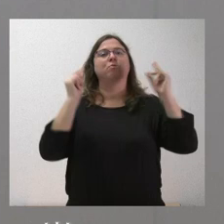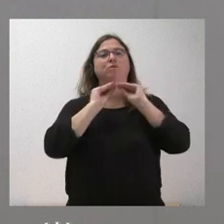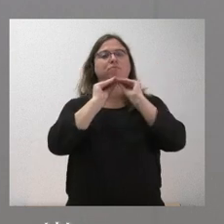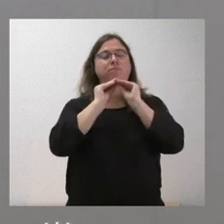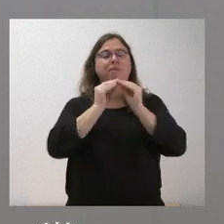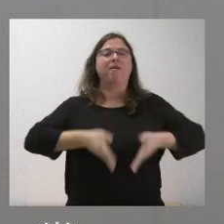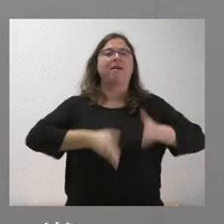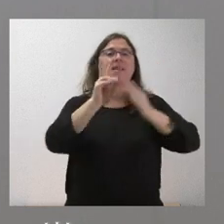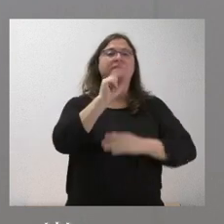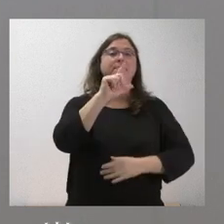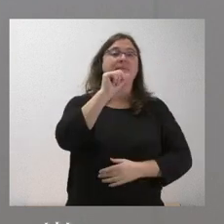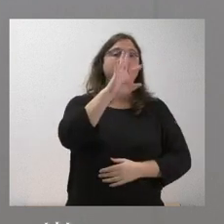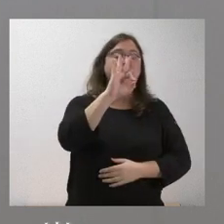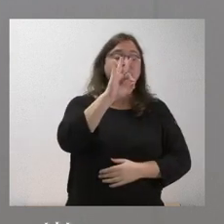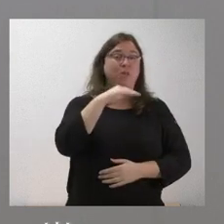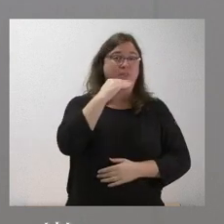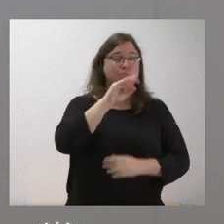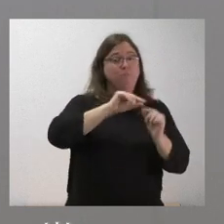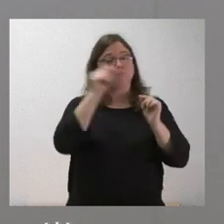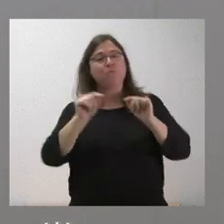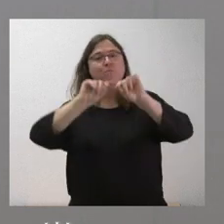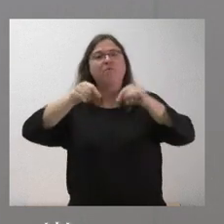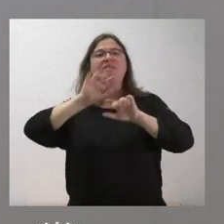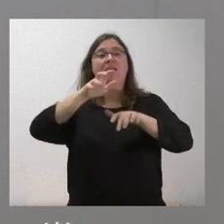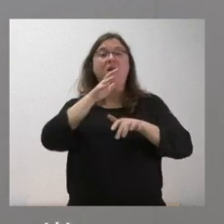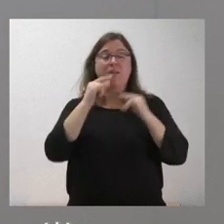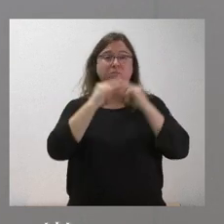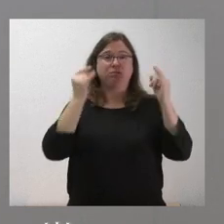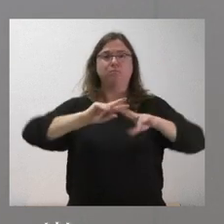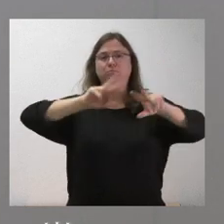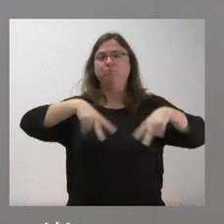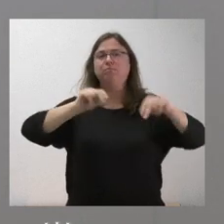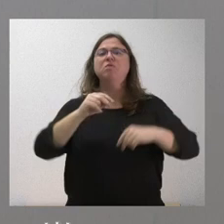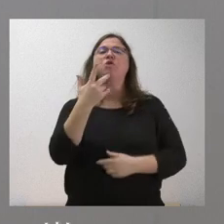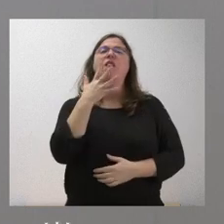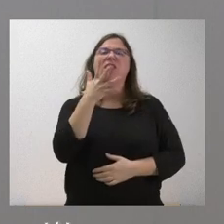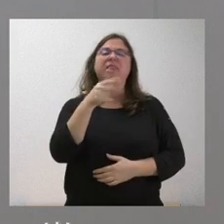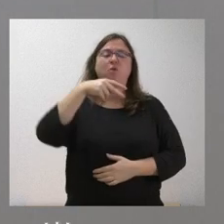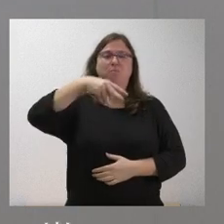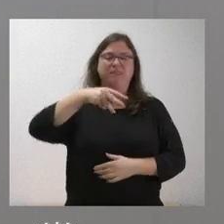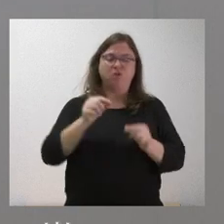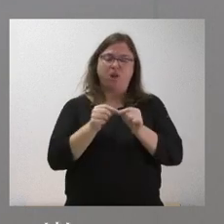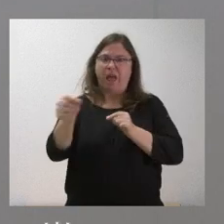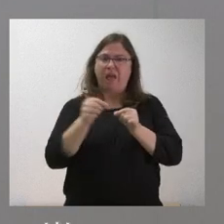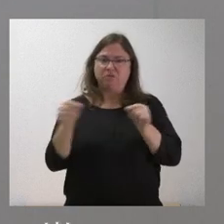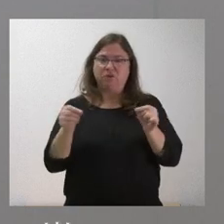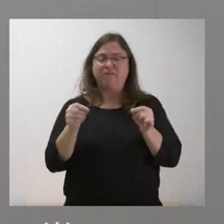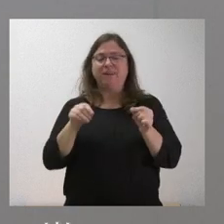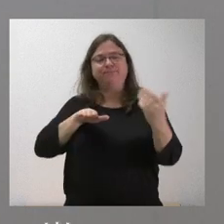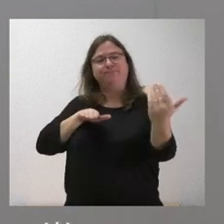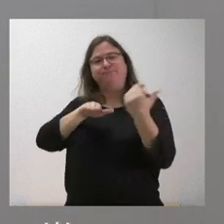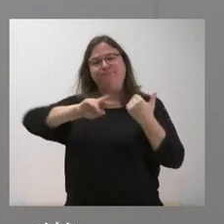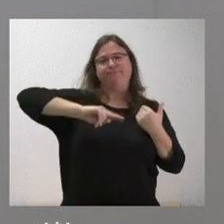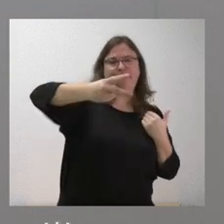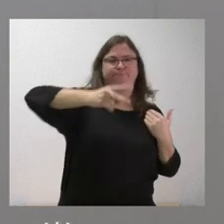Zamora con la provincia de León se sustituye el puente existente en la actualidad al contar con solo 5 m de anchura que obliga al paso alternativo de vehículos y